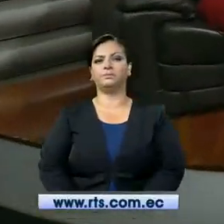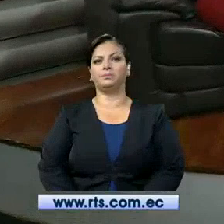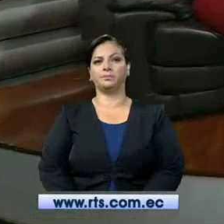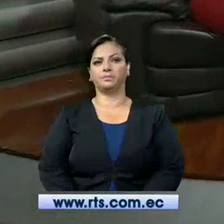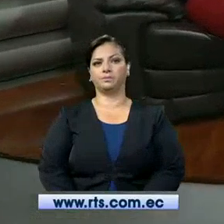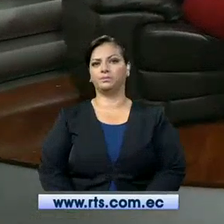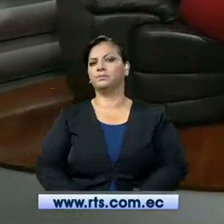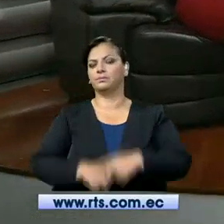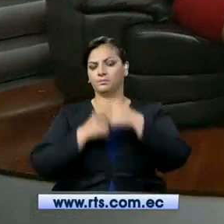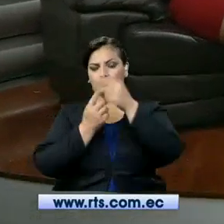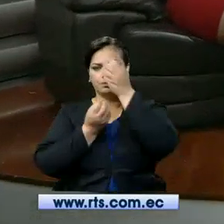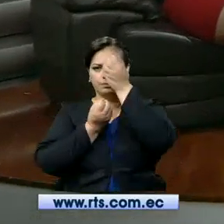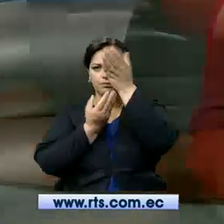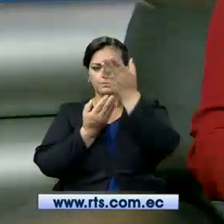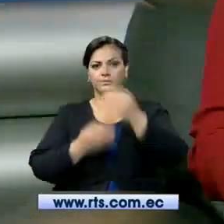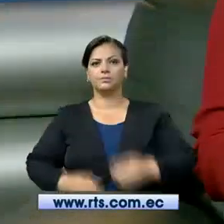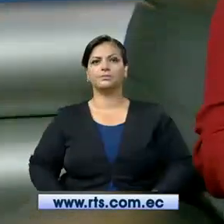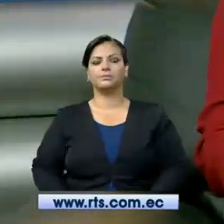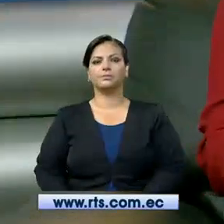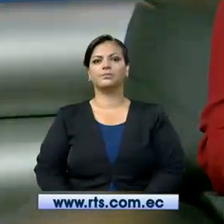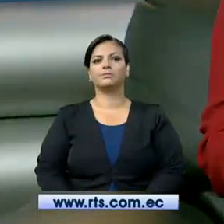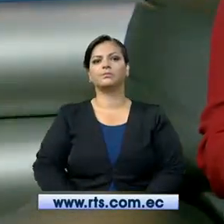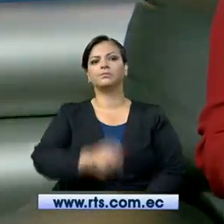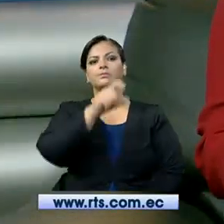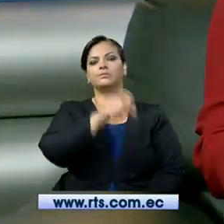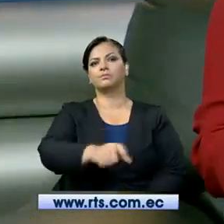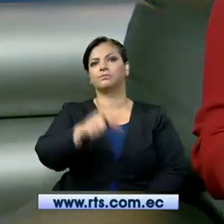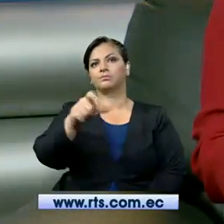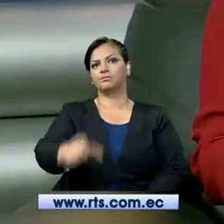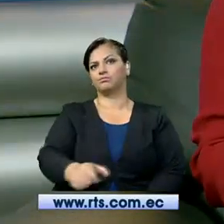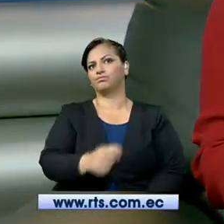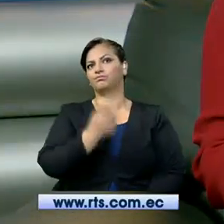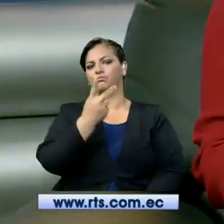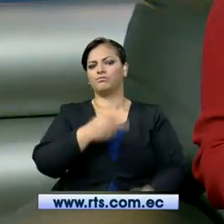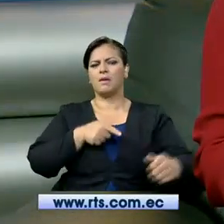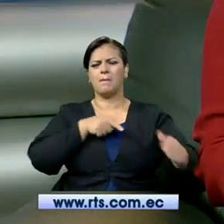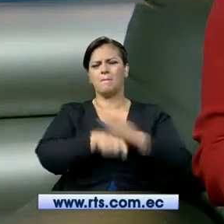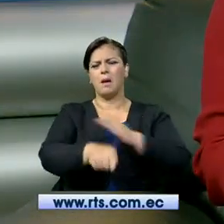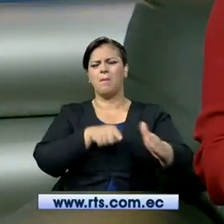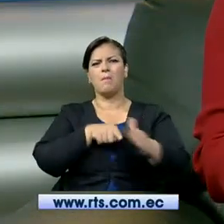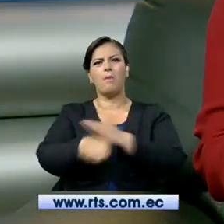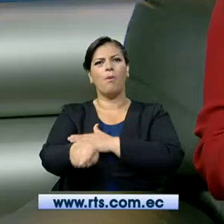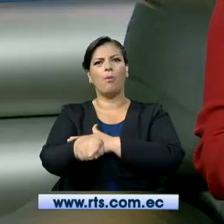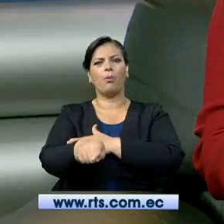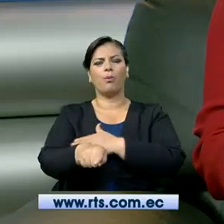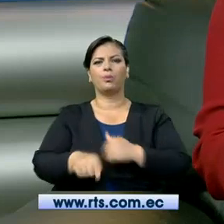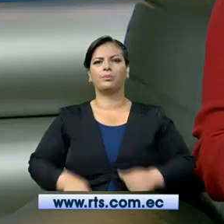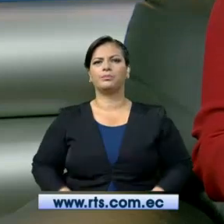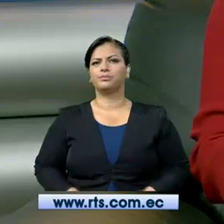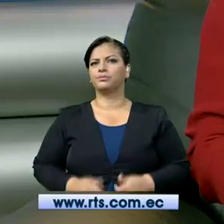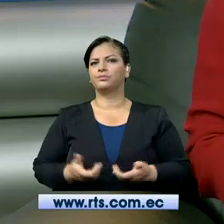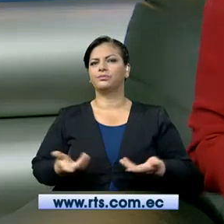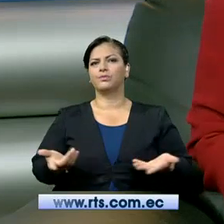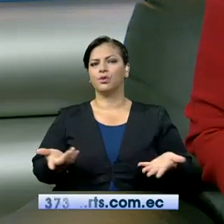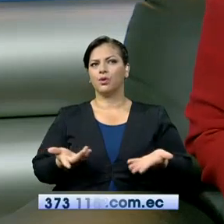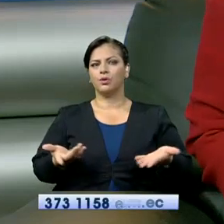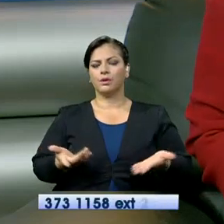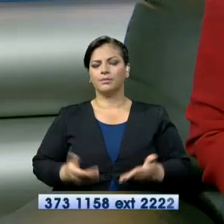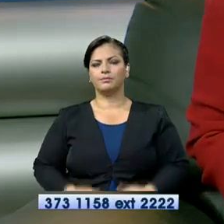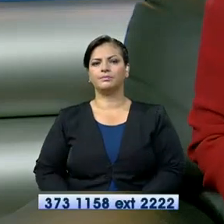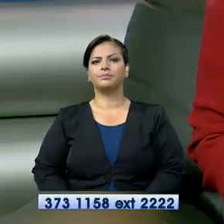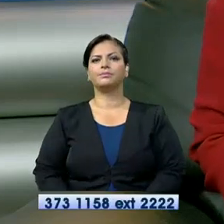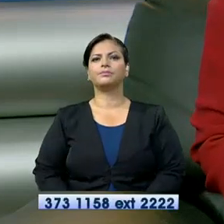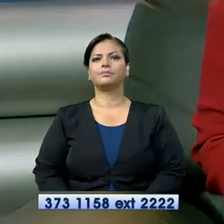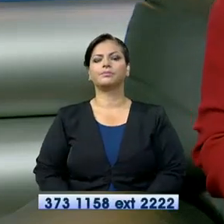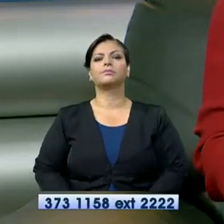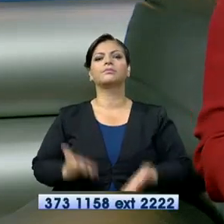Iniciamos con la información. Dos personas fueron asesinadas en el interior de un vehículo que se encontraba estacionado en un populoso